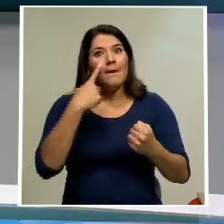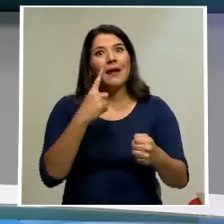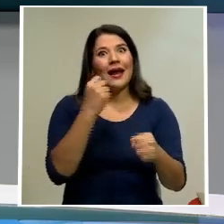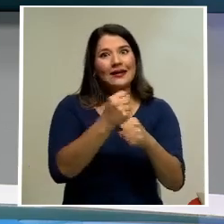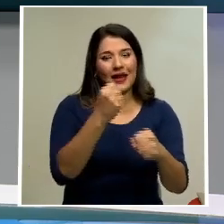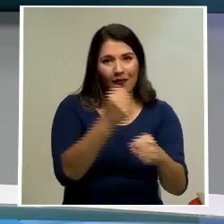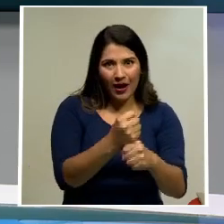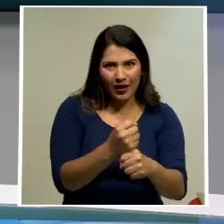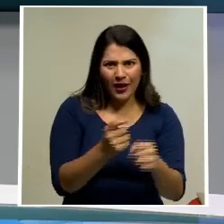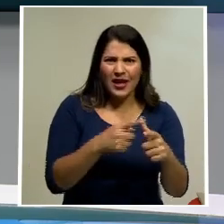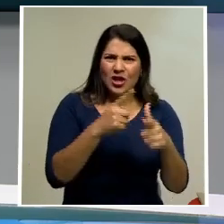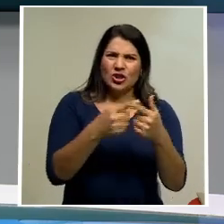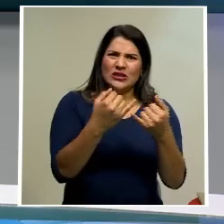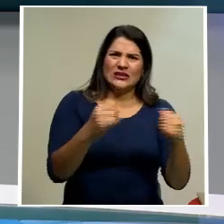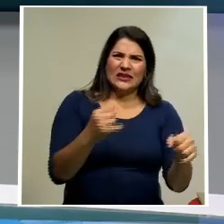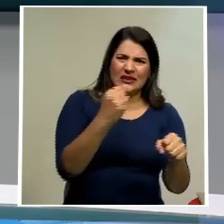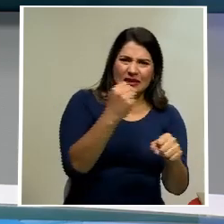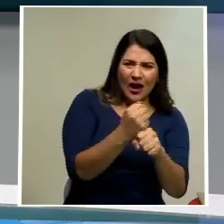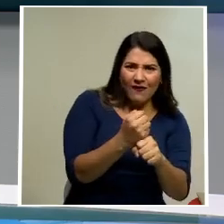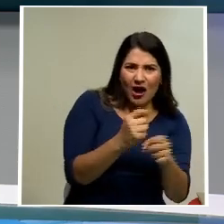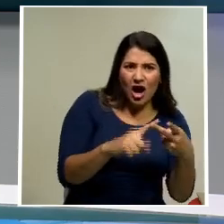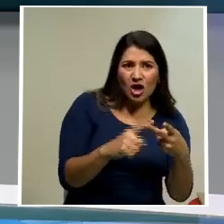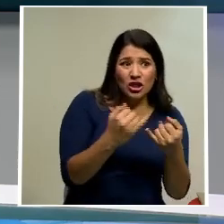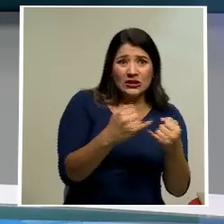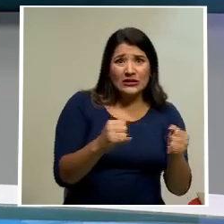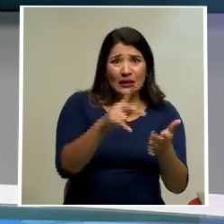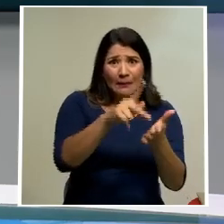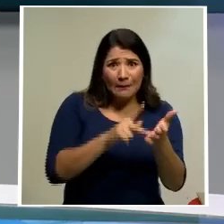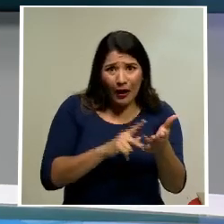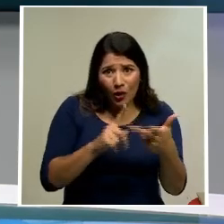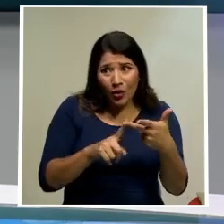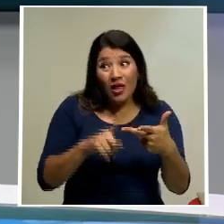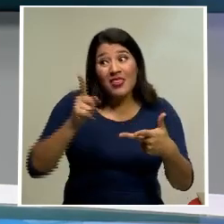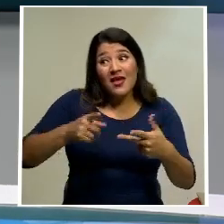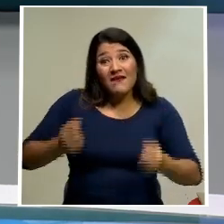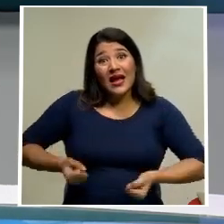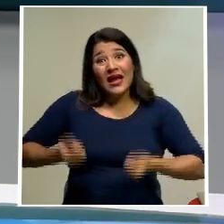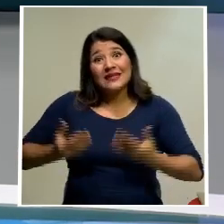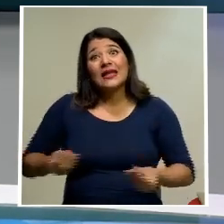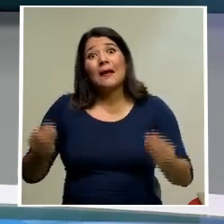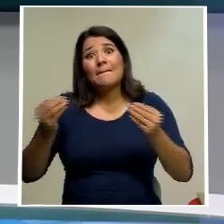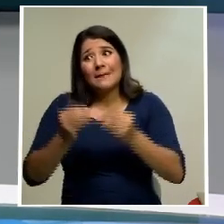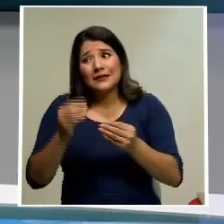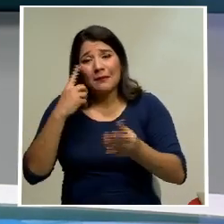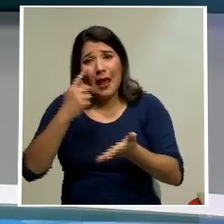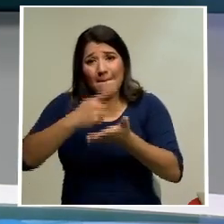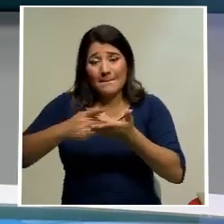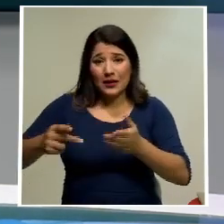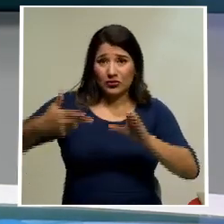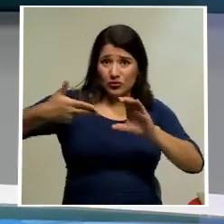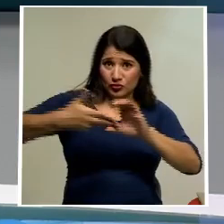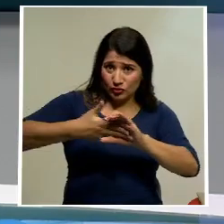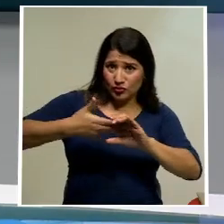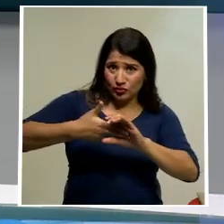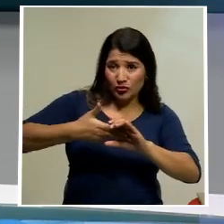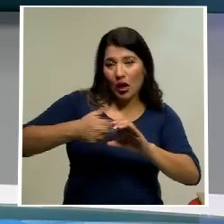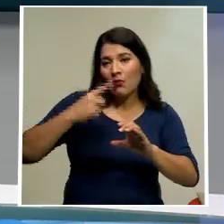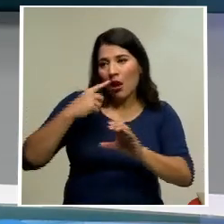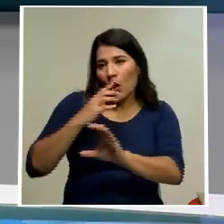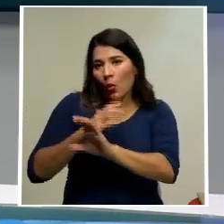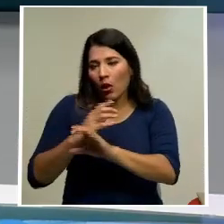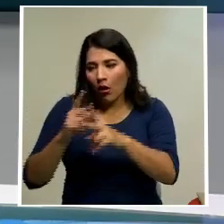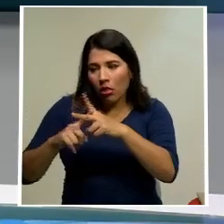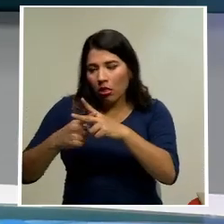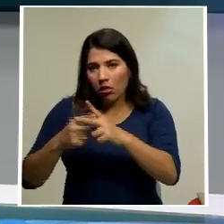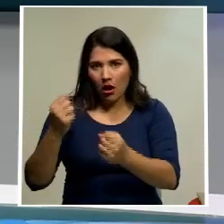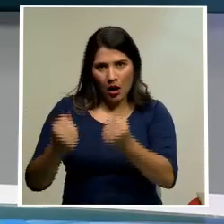sin trabajo, sin un ingreso fijo, y a eso sumarle entonces tener que hacerle frente no solo a los gastos de mantenimiento del vehículo, sino, bueno, este